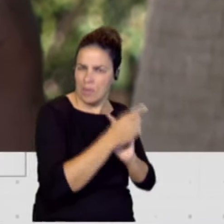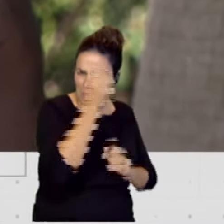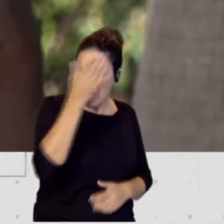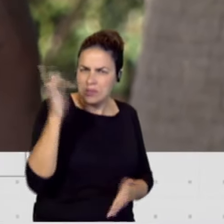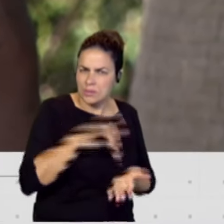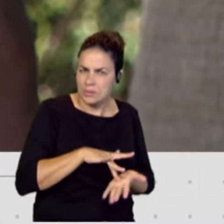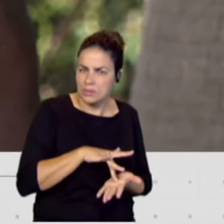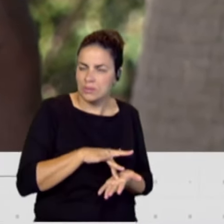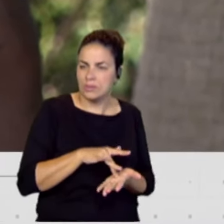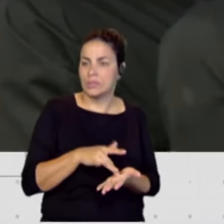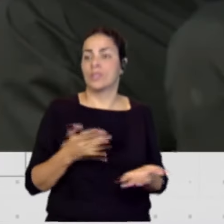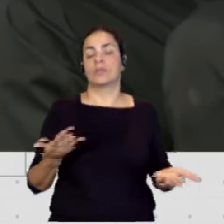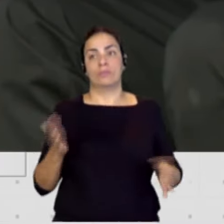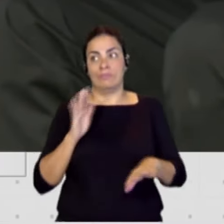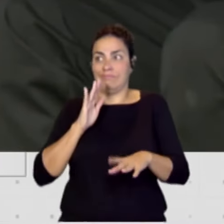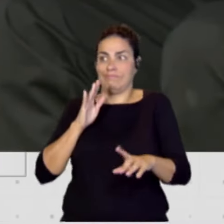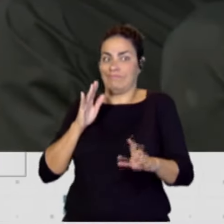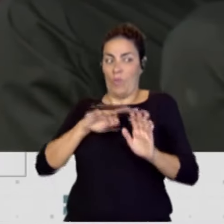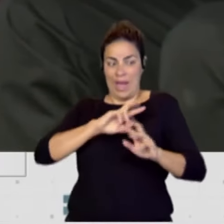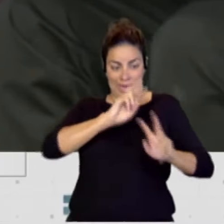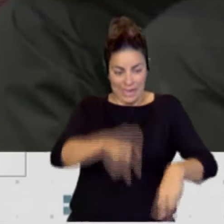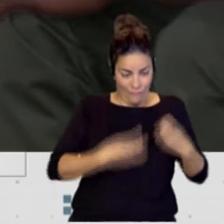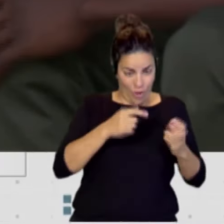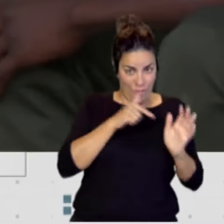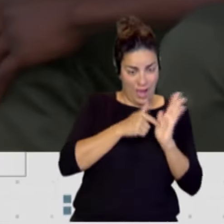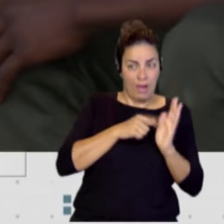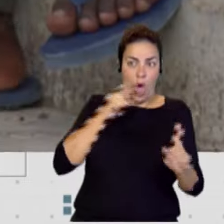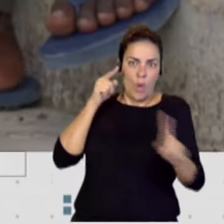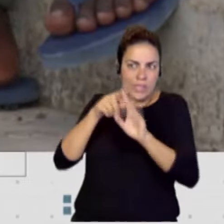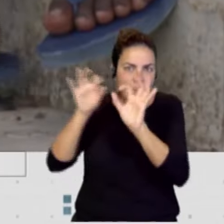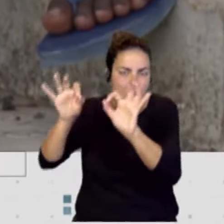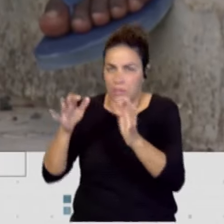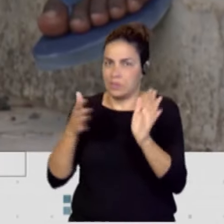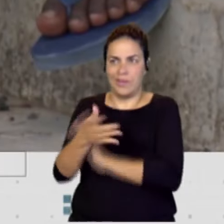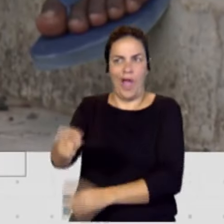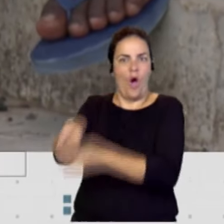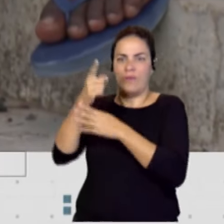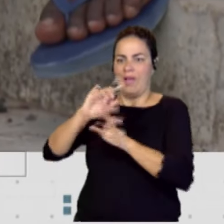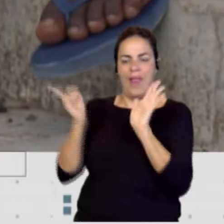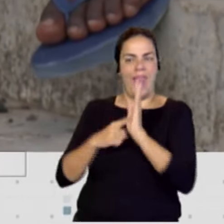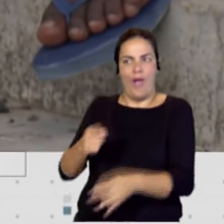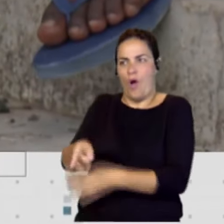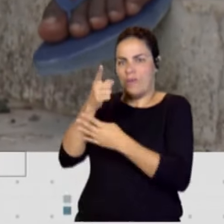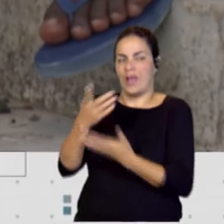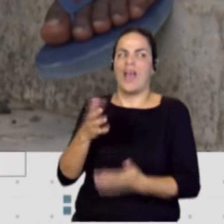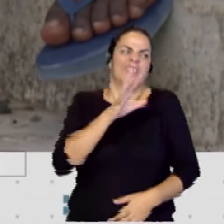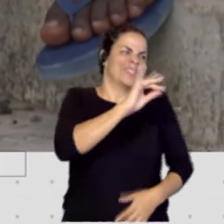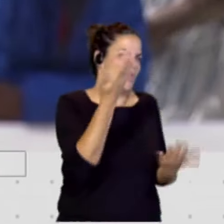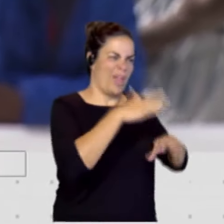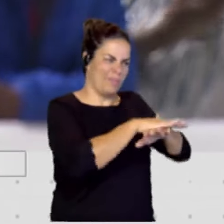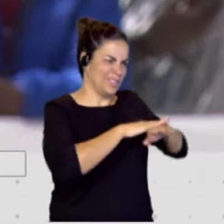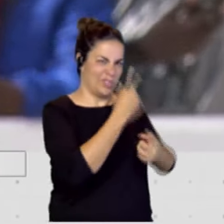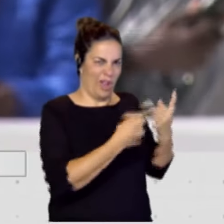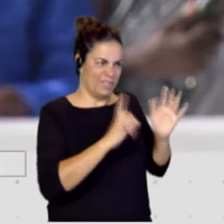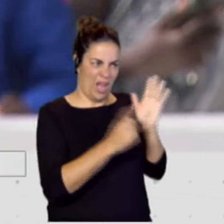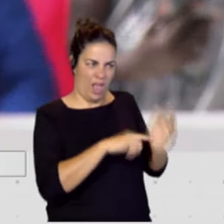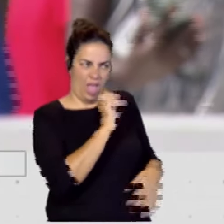esta este esta reforma no para obligar por medios legales constitucion administración muchas veces se salta la ley